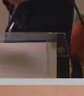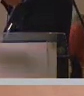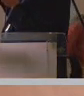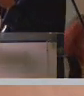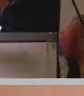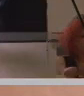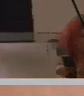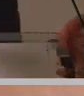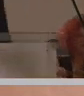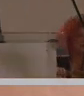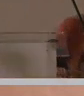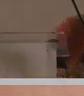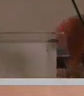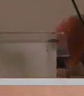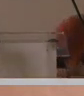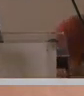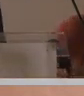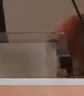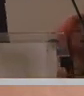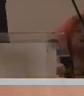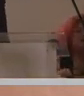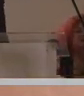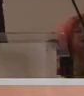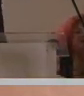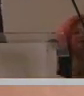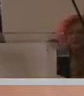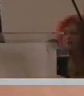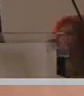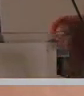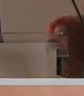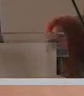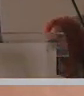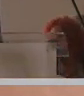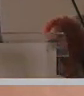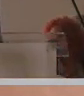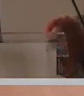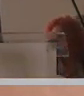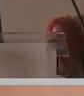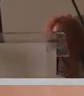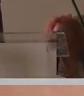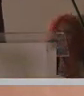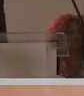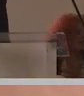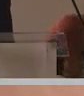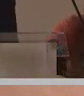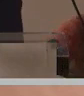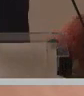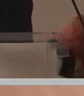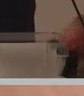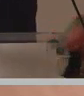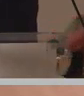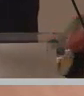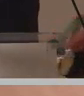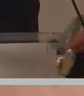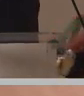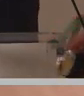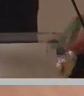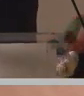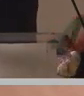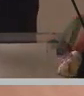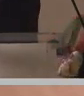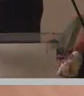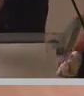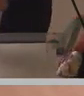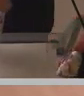A wave of radical democracy was spreading throughout the world with hopes for a